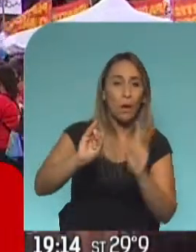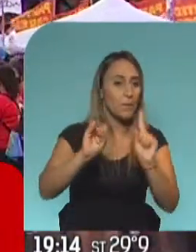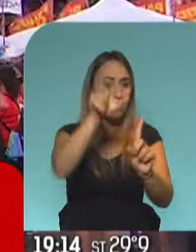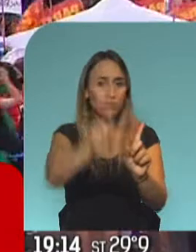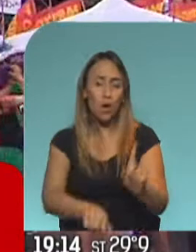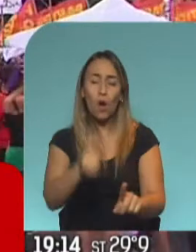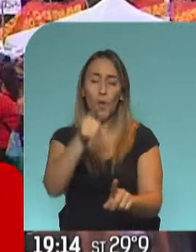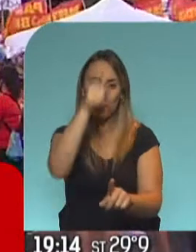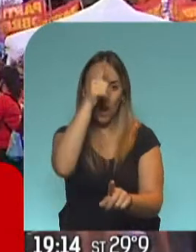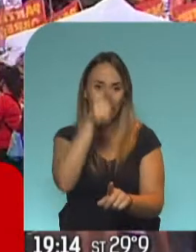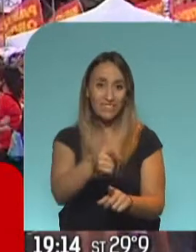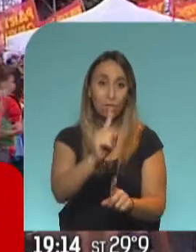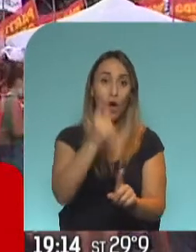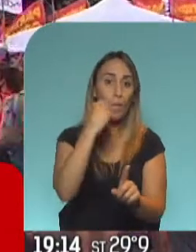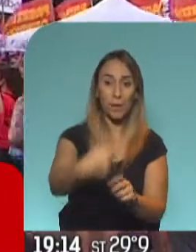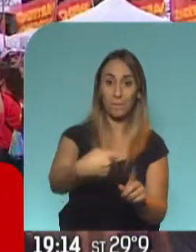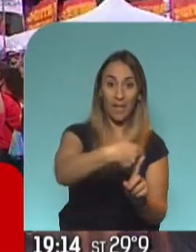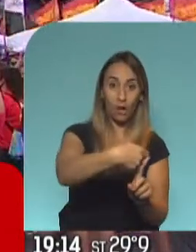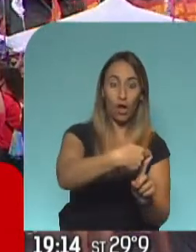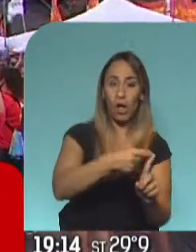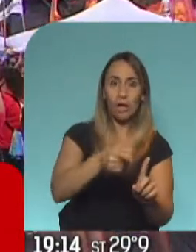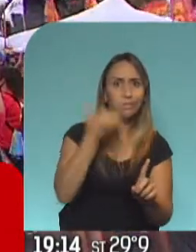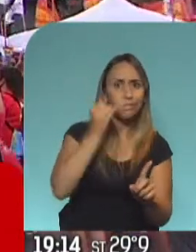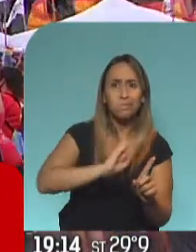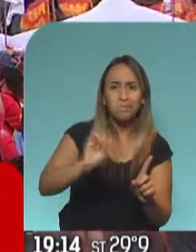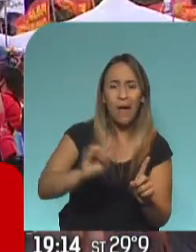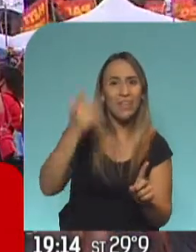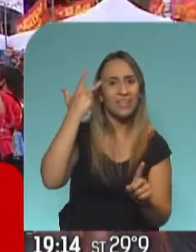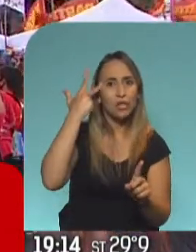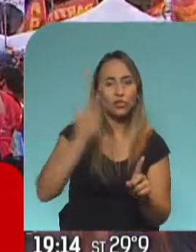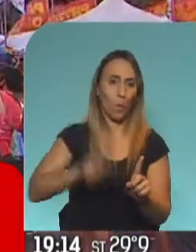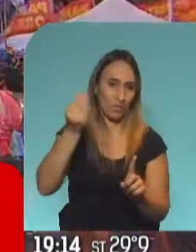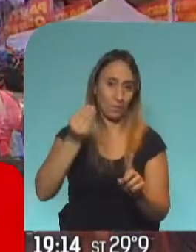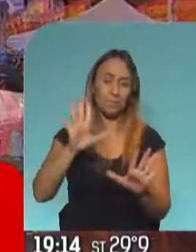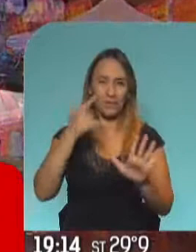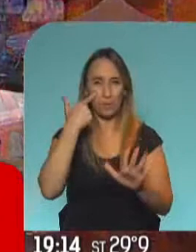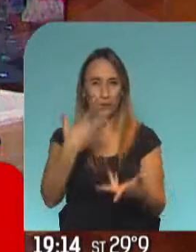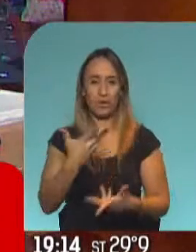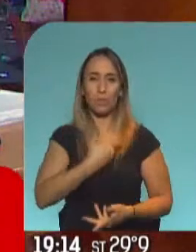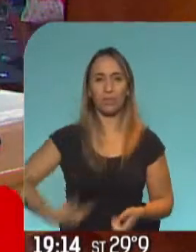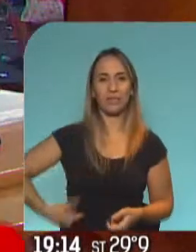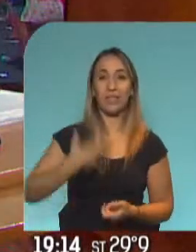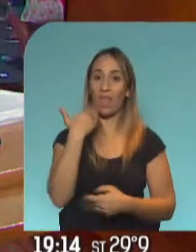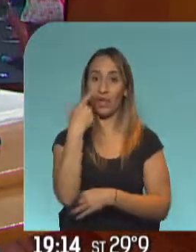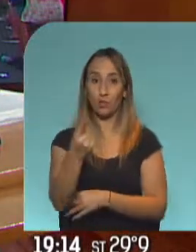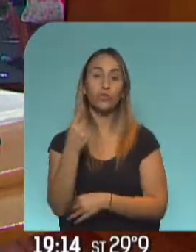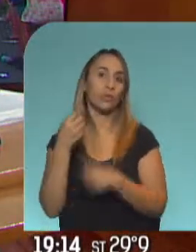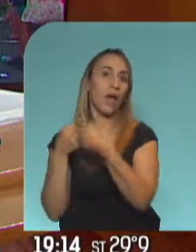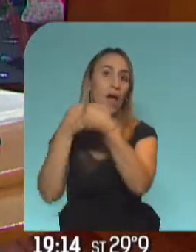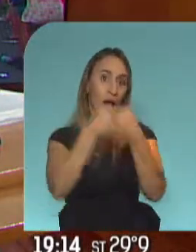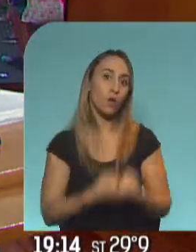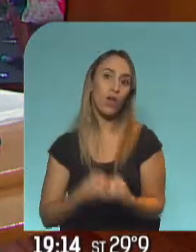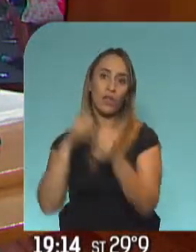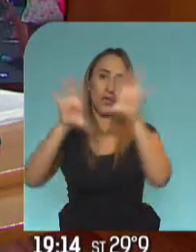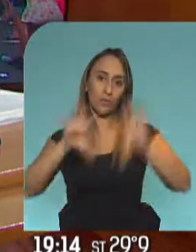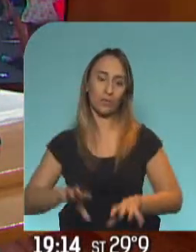Ahora vamos Martínez, a hablar de la su justicia. femicida. Vamos a escuchar una parte del discurso del presidente Alberto Fernández justamente en el marco de este acuerdo con las provincias por el